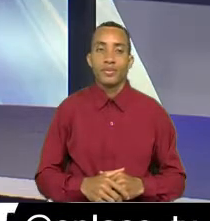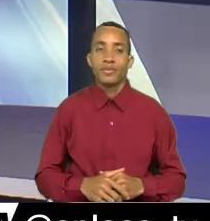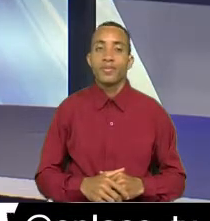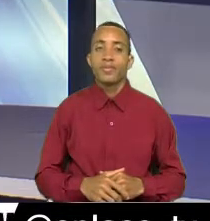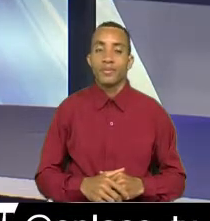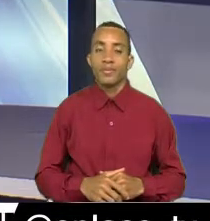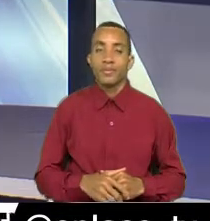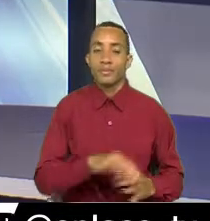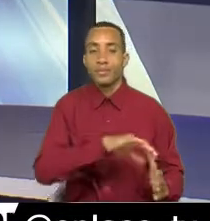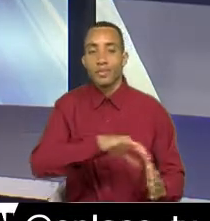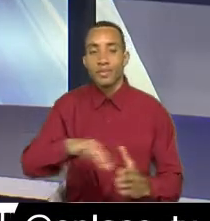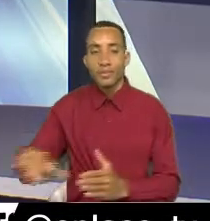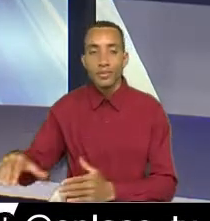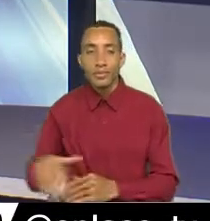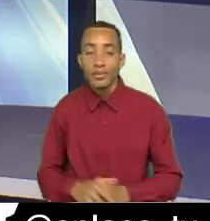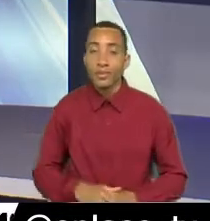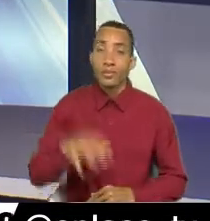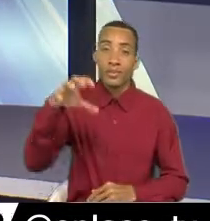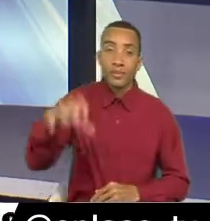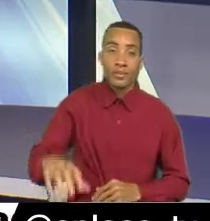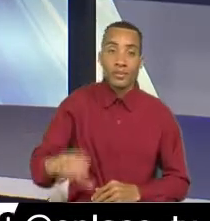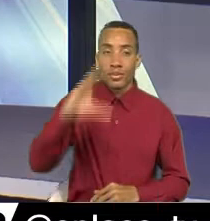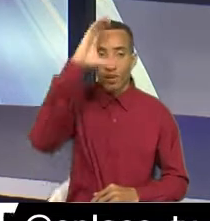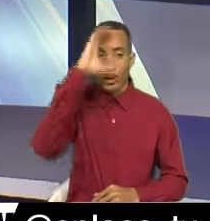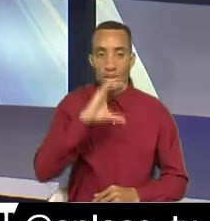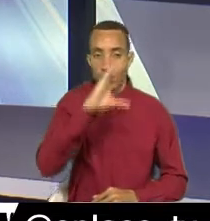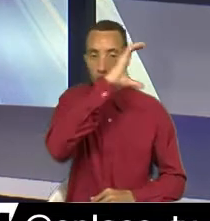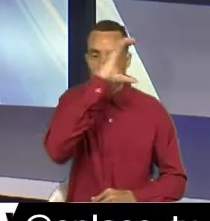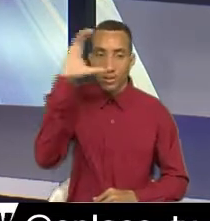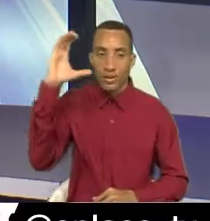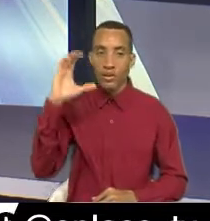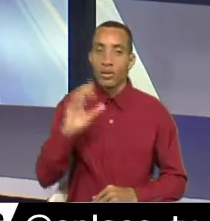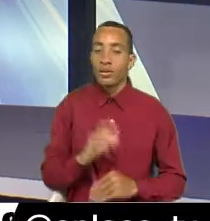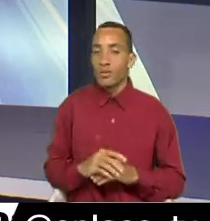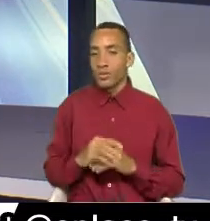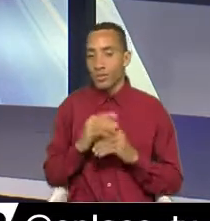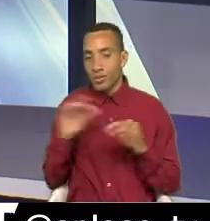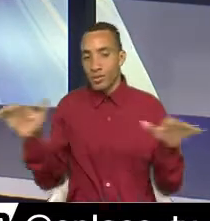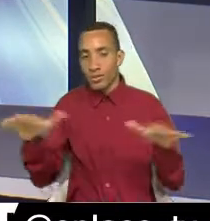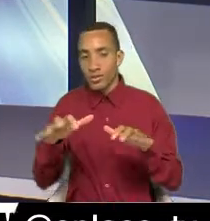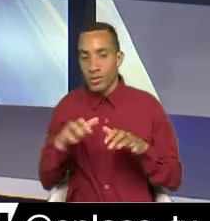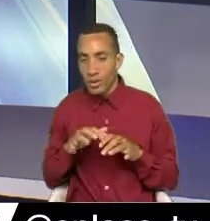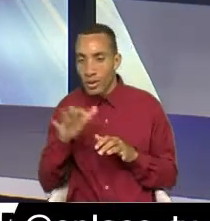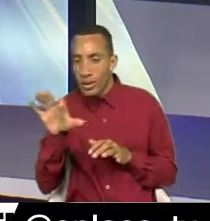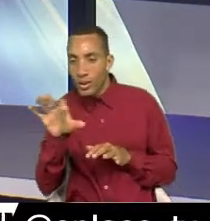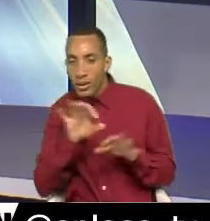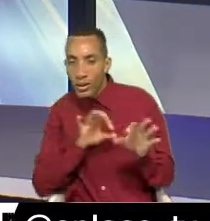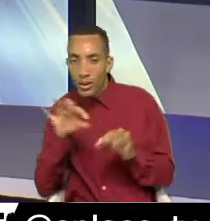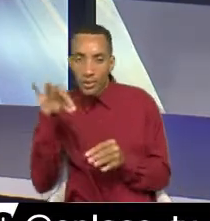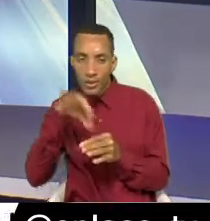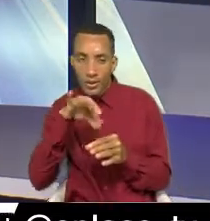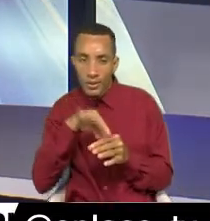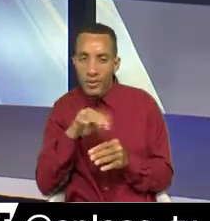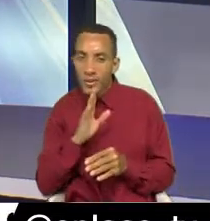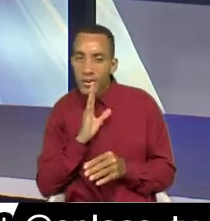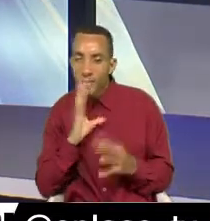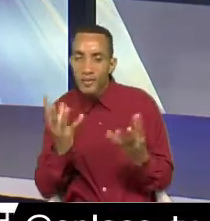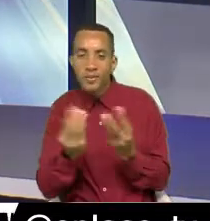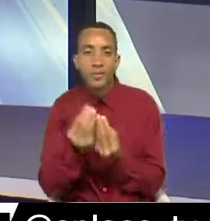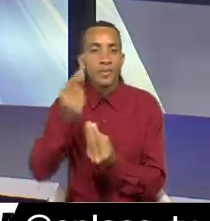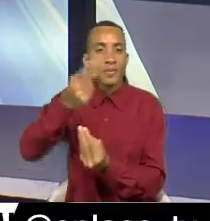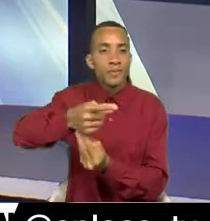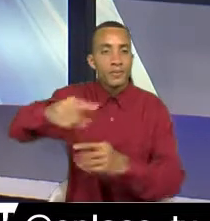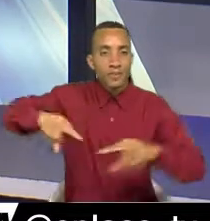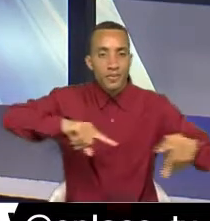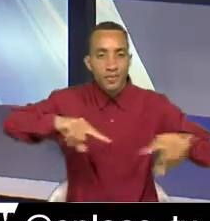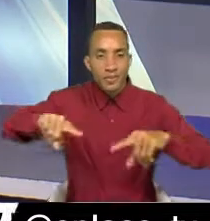la Caja de Compensación Familiar de Barranca Bermeja, Cafaba, eligió su nuevo consejo directivo. Con la participación de empresarios locales, la